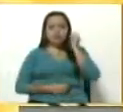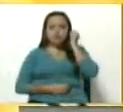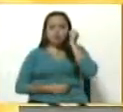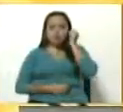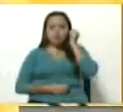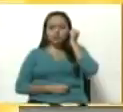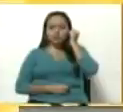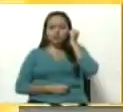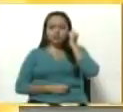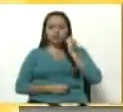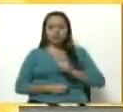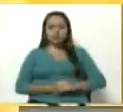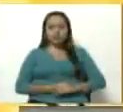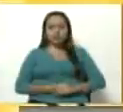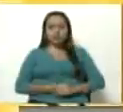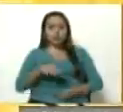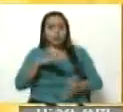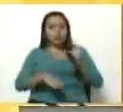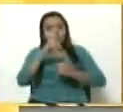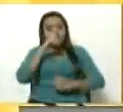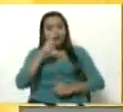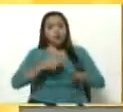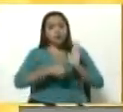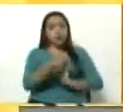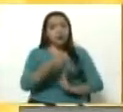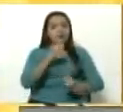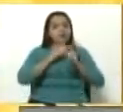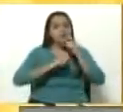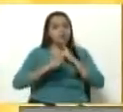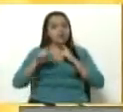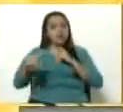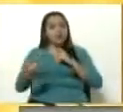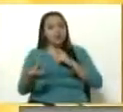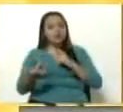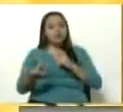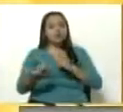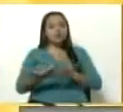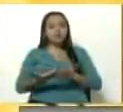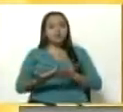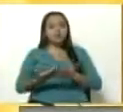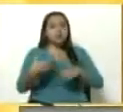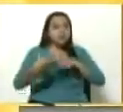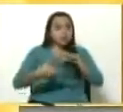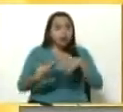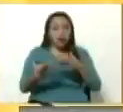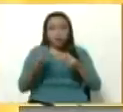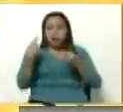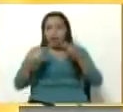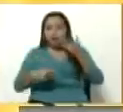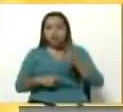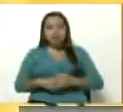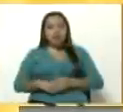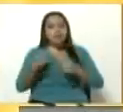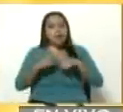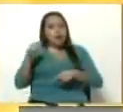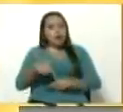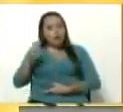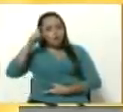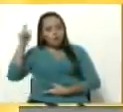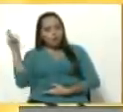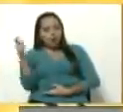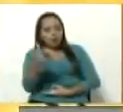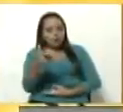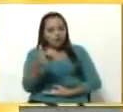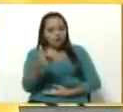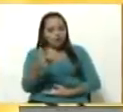nosotros de los más complejos y de los más difíciles. Hoy el Guárico salió, como así